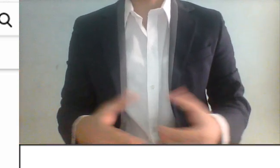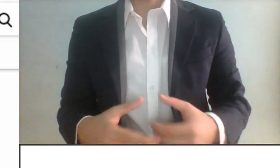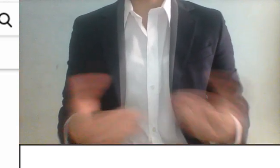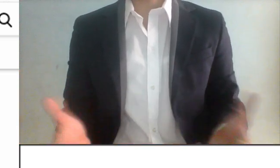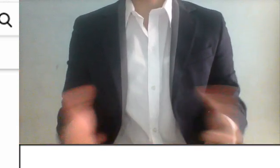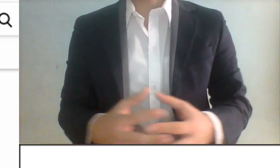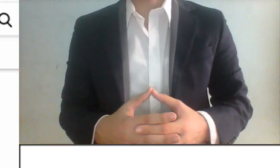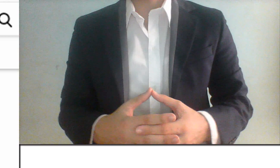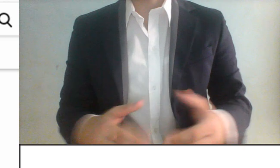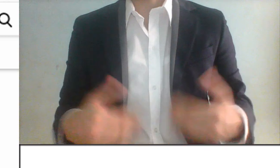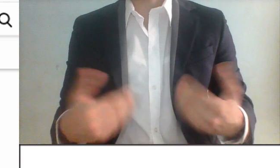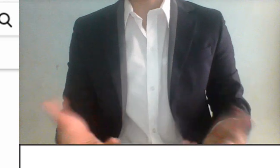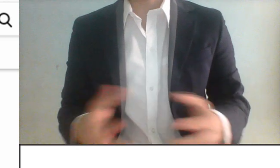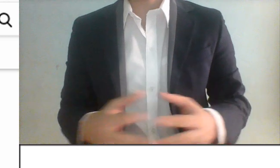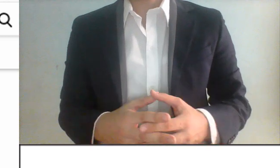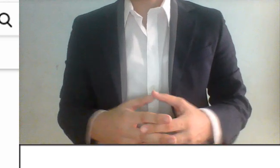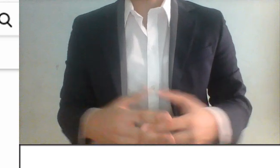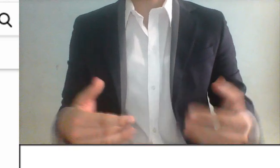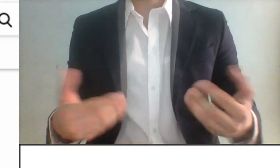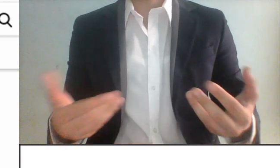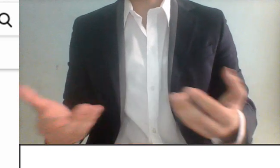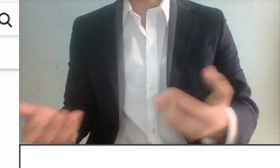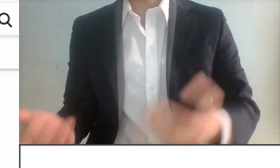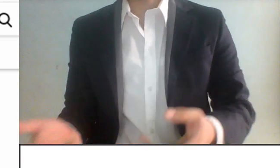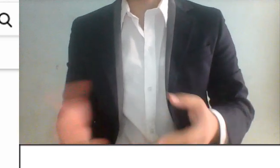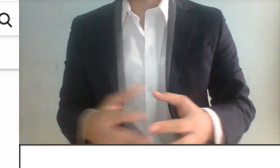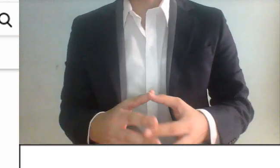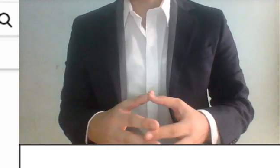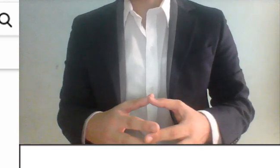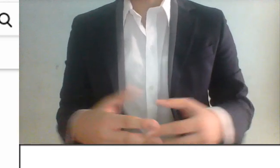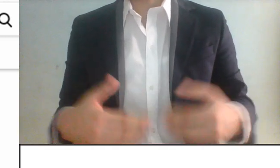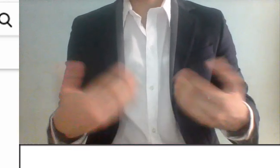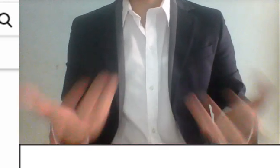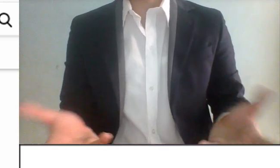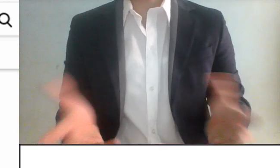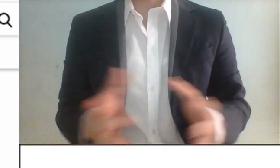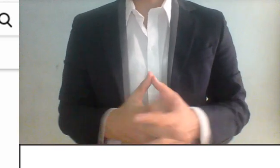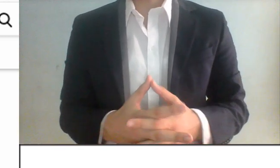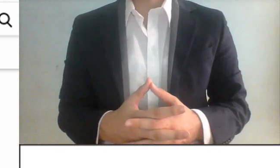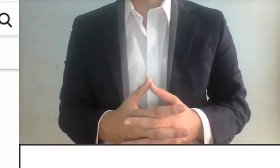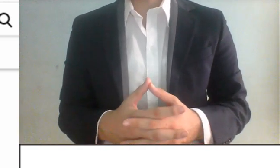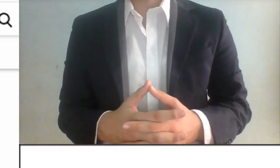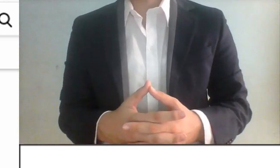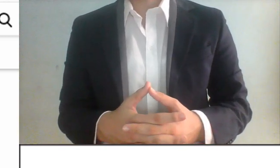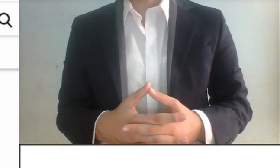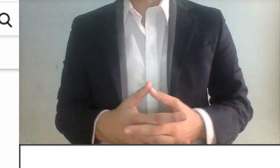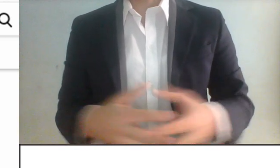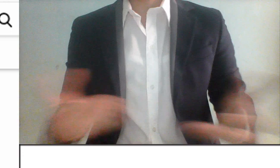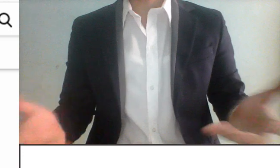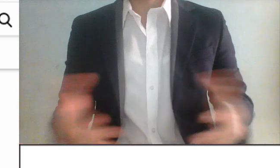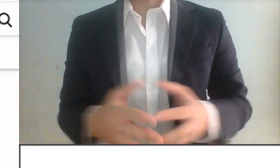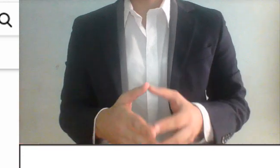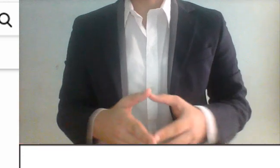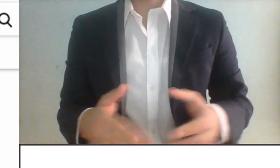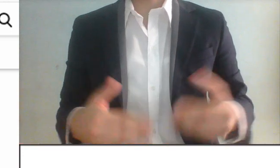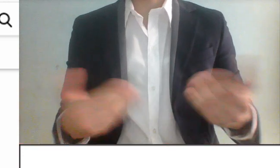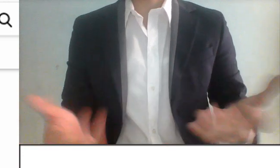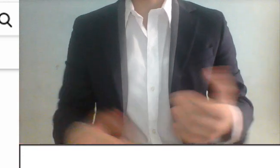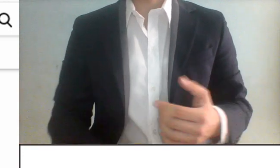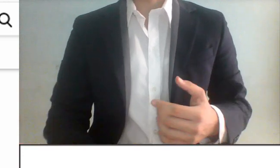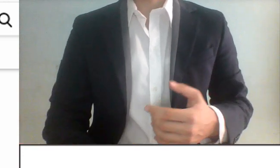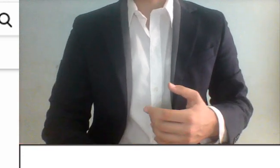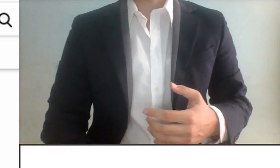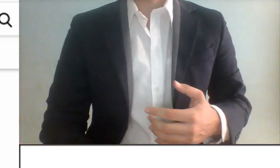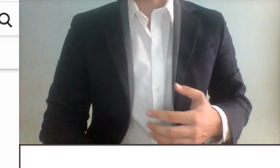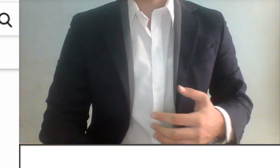bueno aquí los jueces hacen lo que quieren protegen más a los delincuentes protegen más a aquellas personas que violan la ley que aquellas personas